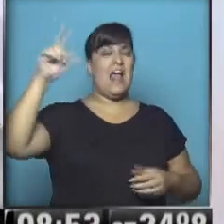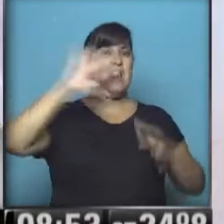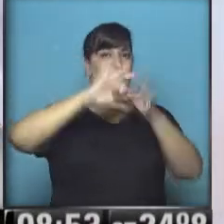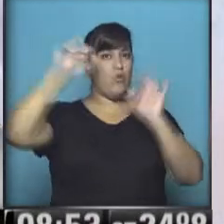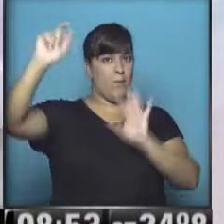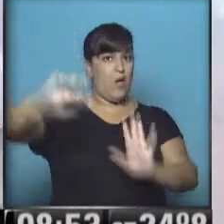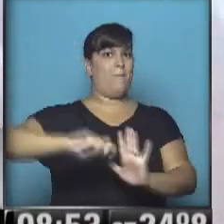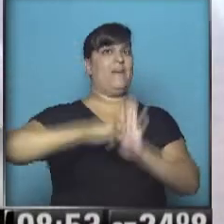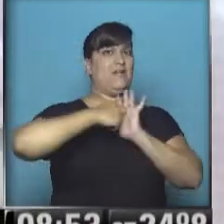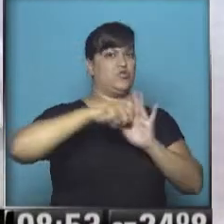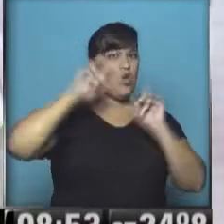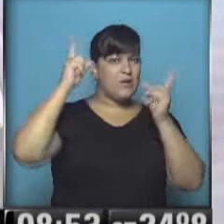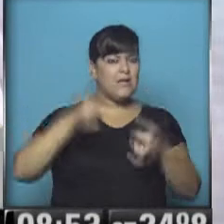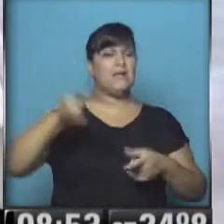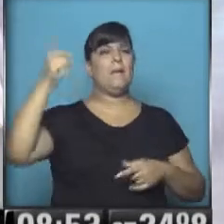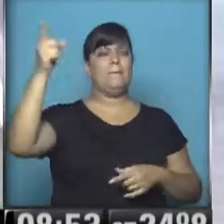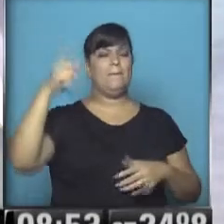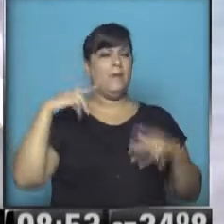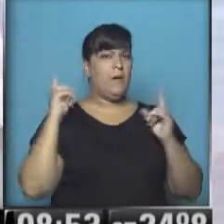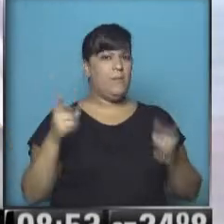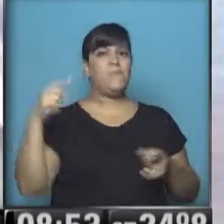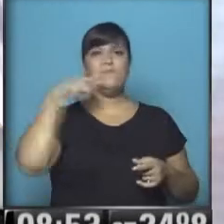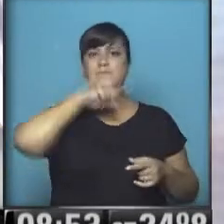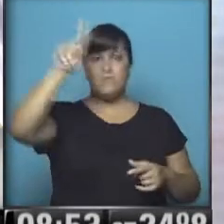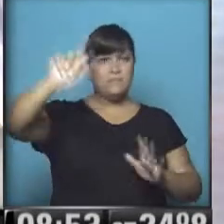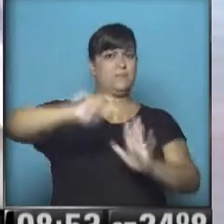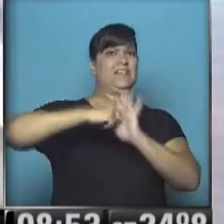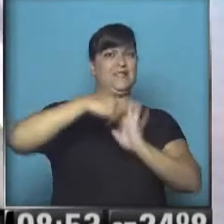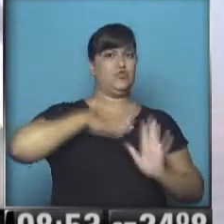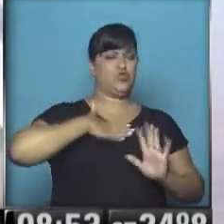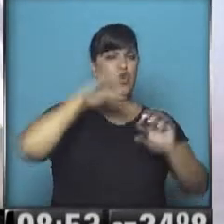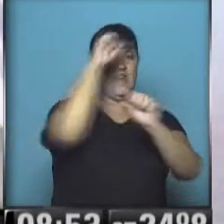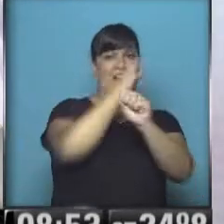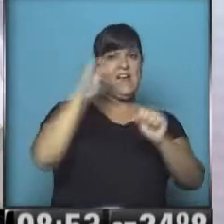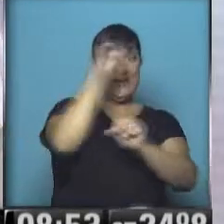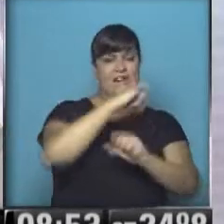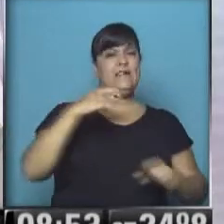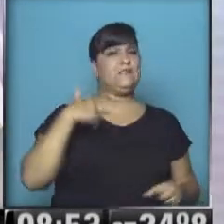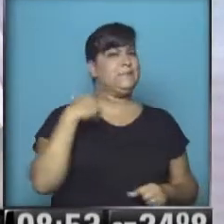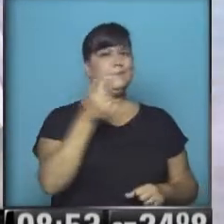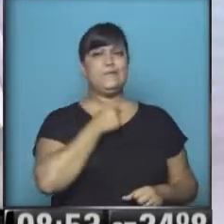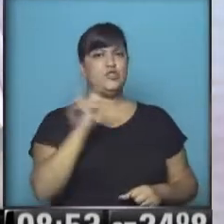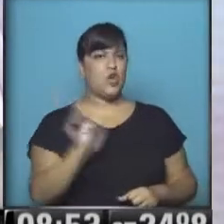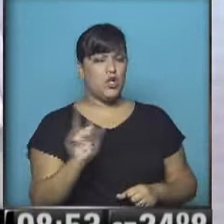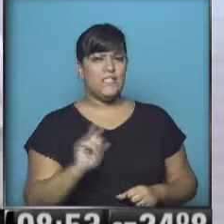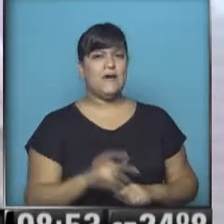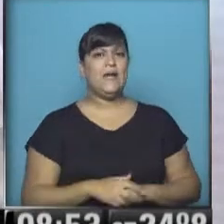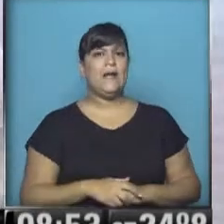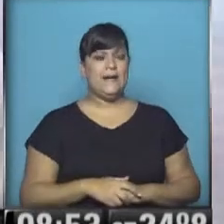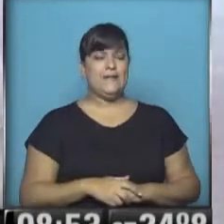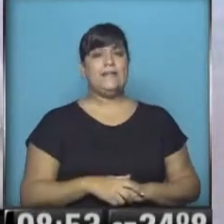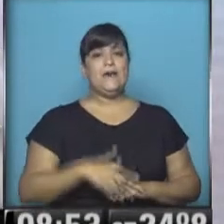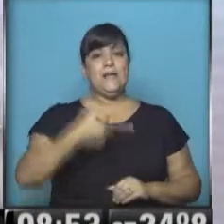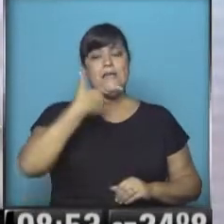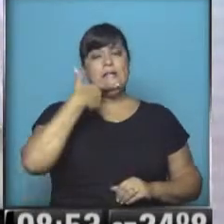del gobierno de angela merkel de alemania para que no se salga cifras de